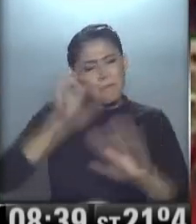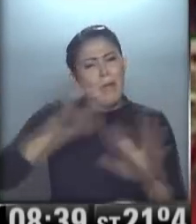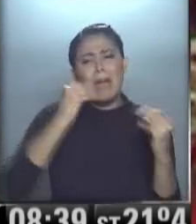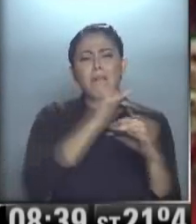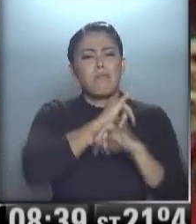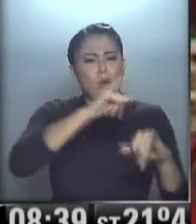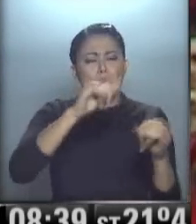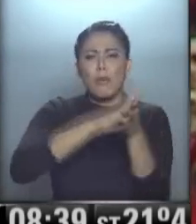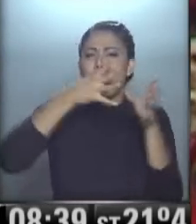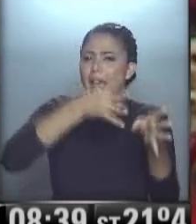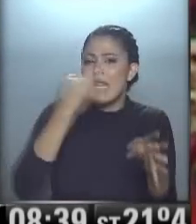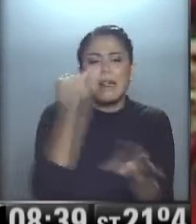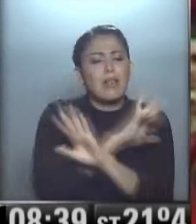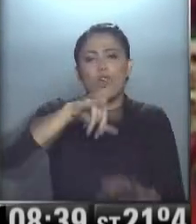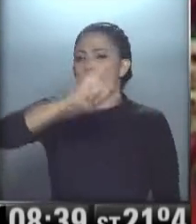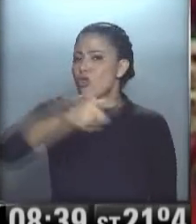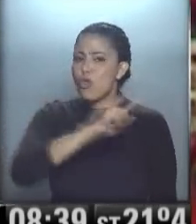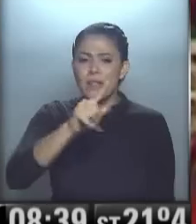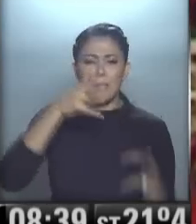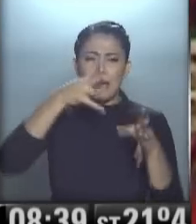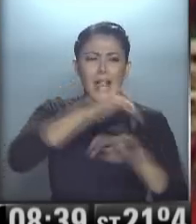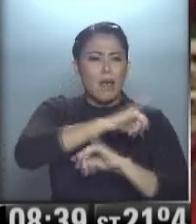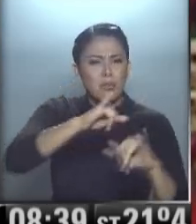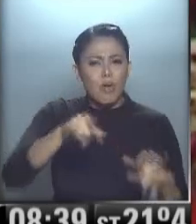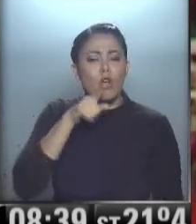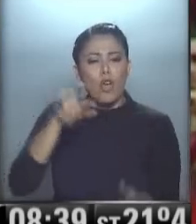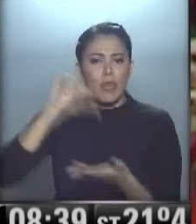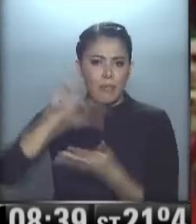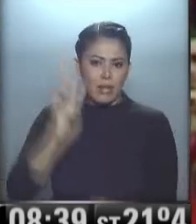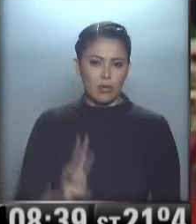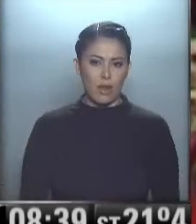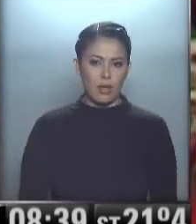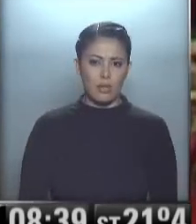propaganda de guerra. No acepto propaganda de guerra contra Venezuela.